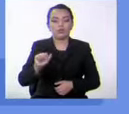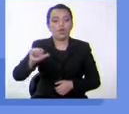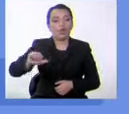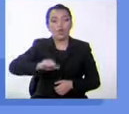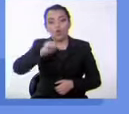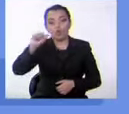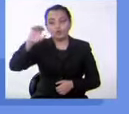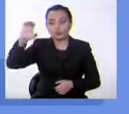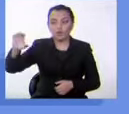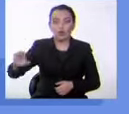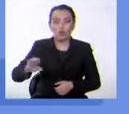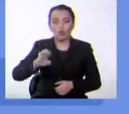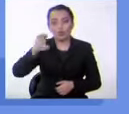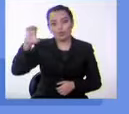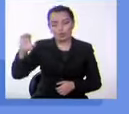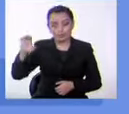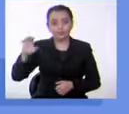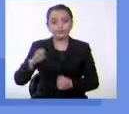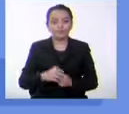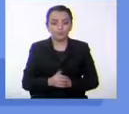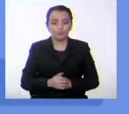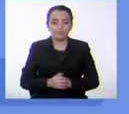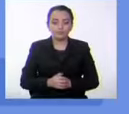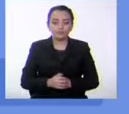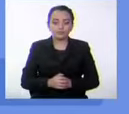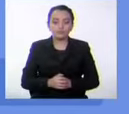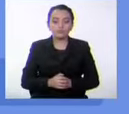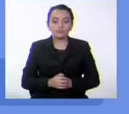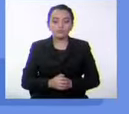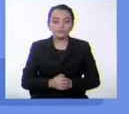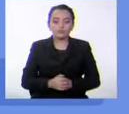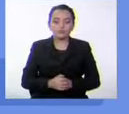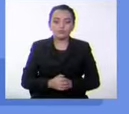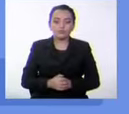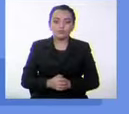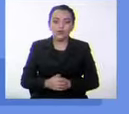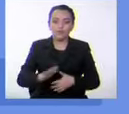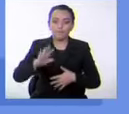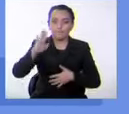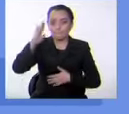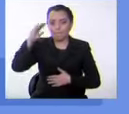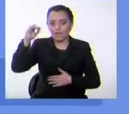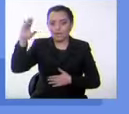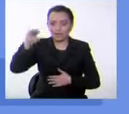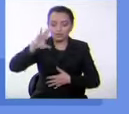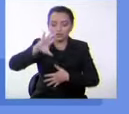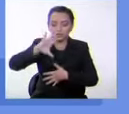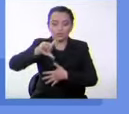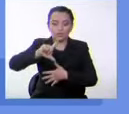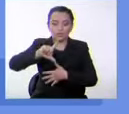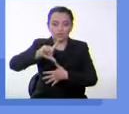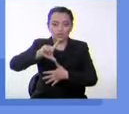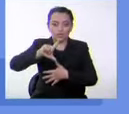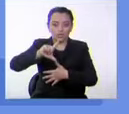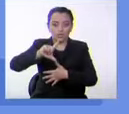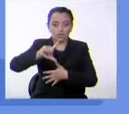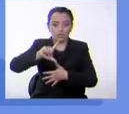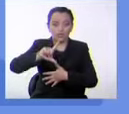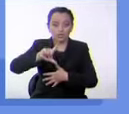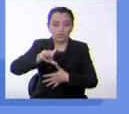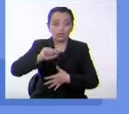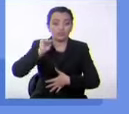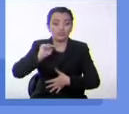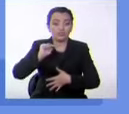del presidencialismo, la mayoría de países latinoamericanos tiene ese tipo de